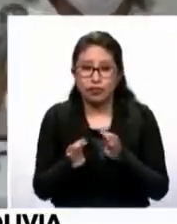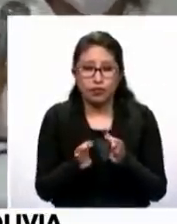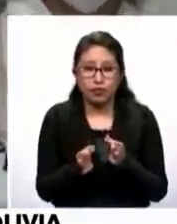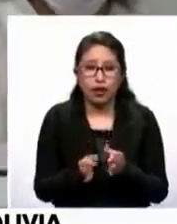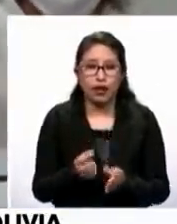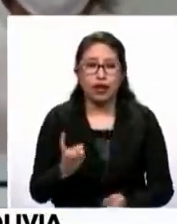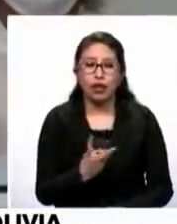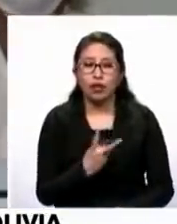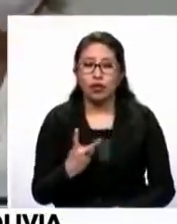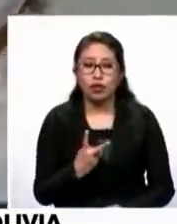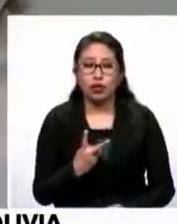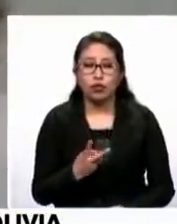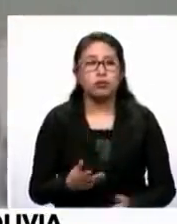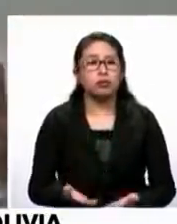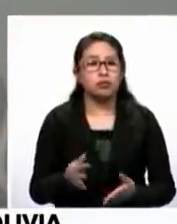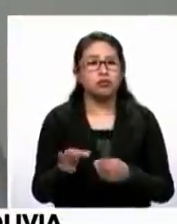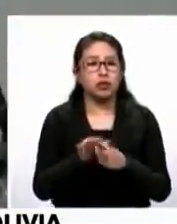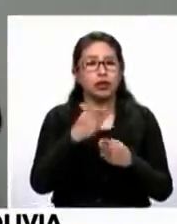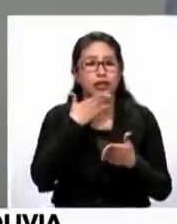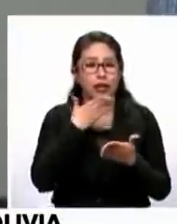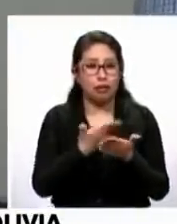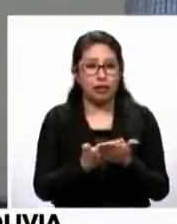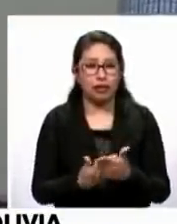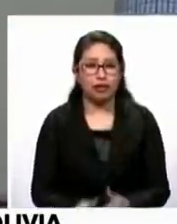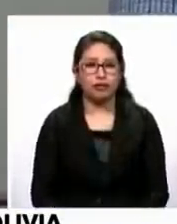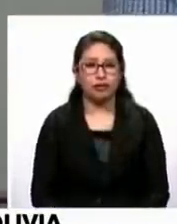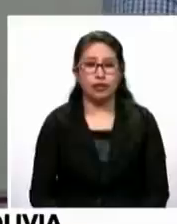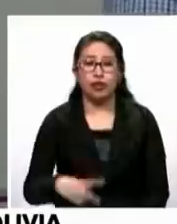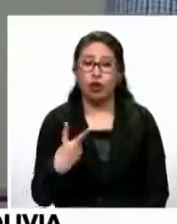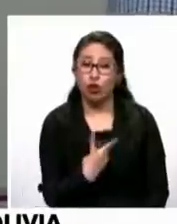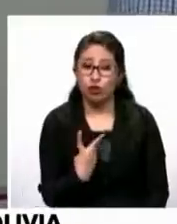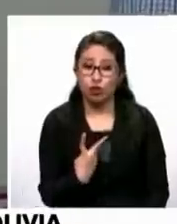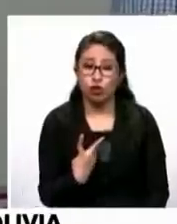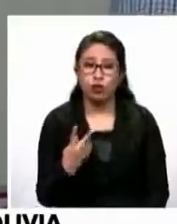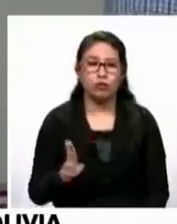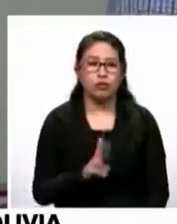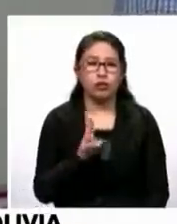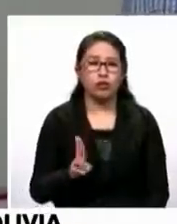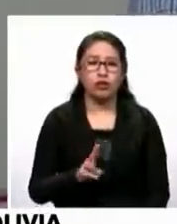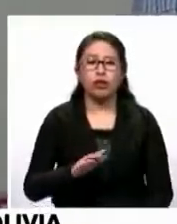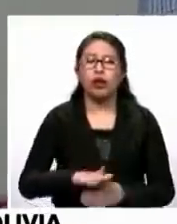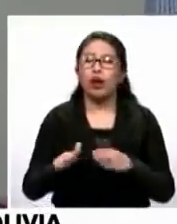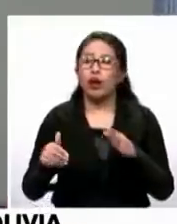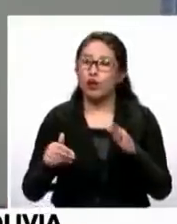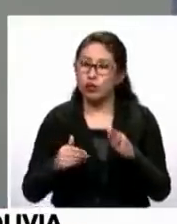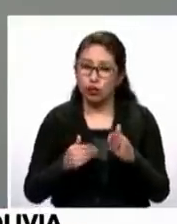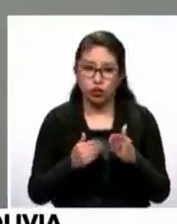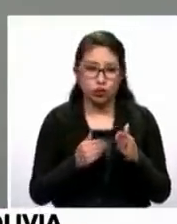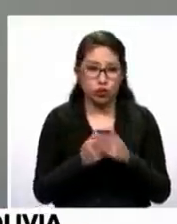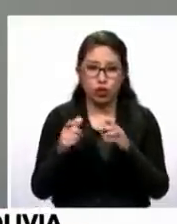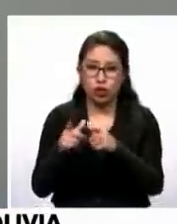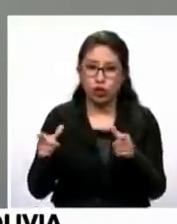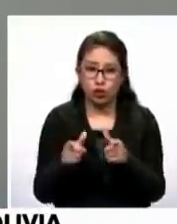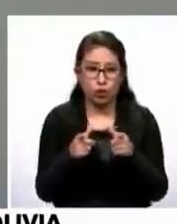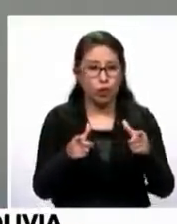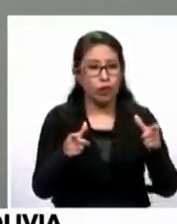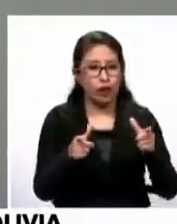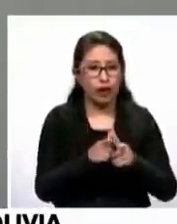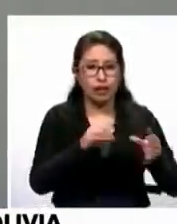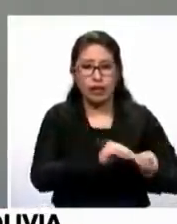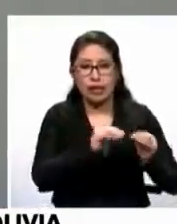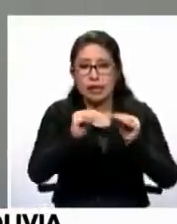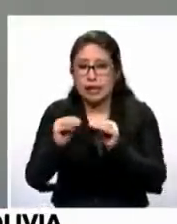ambos son muy útiles y que ambos van a servir a todos los lugares donde nosotros los vayamos